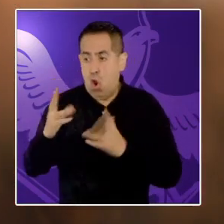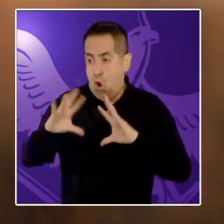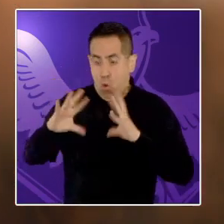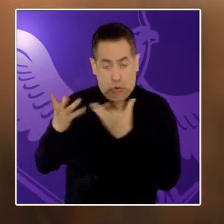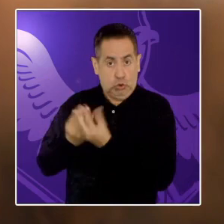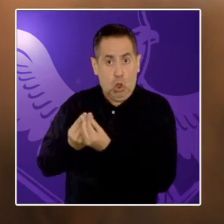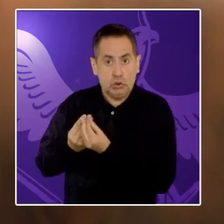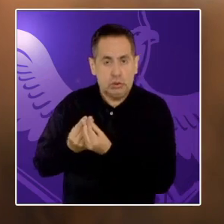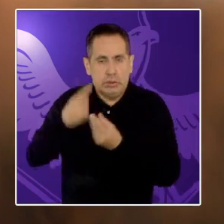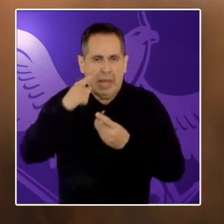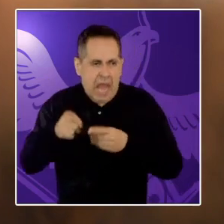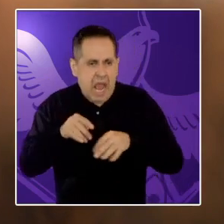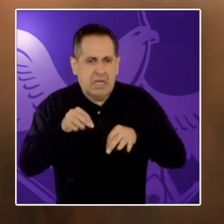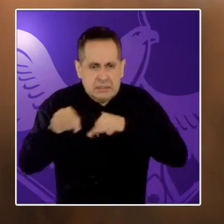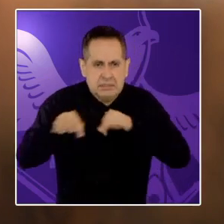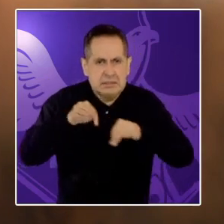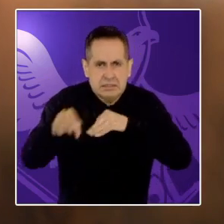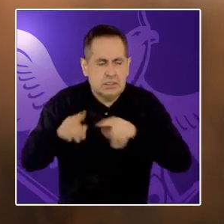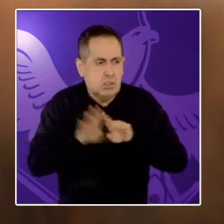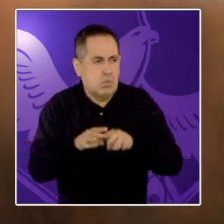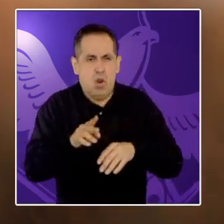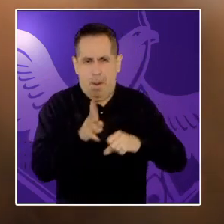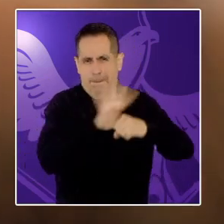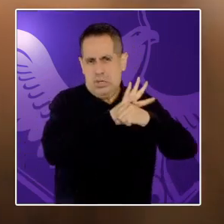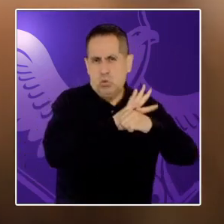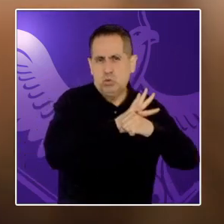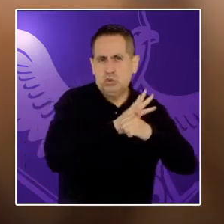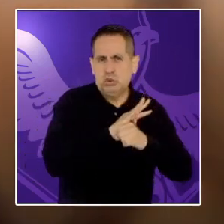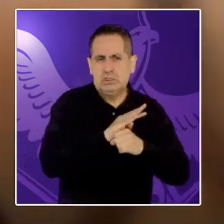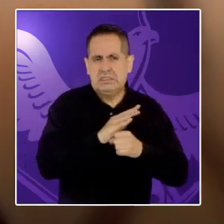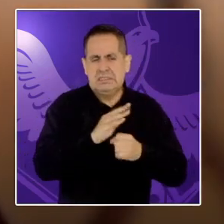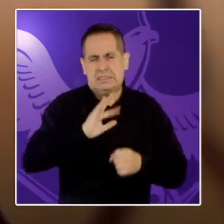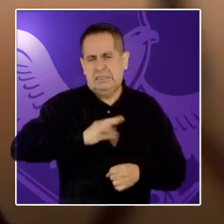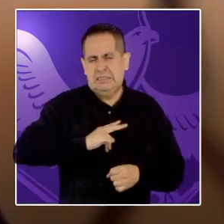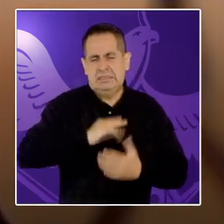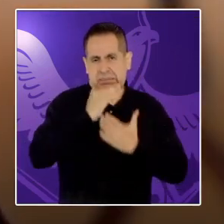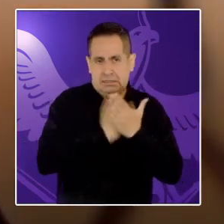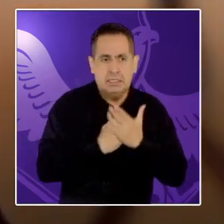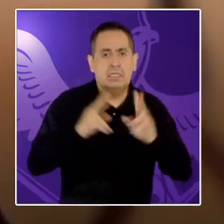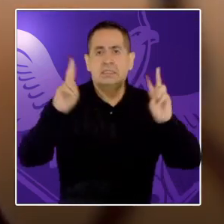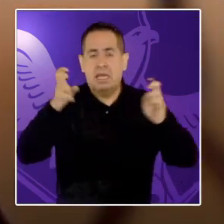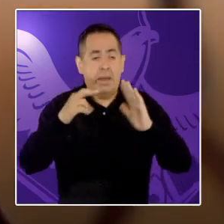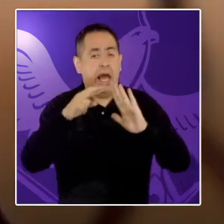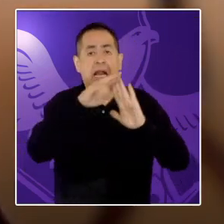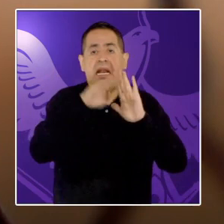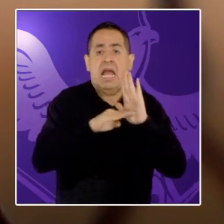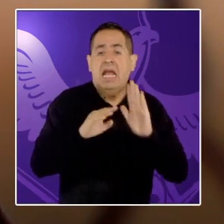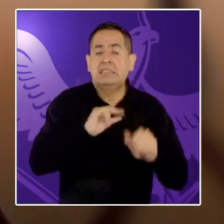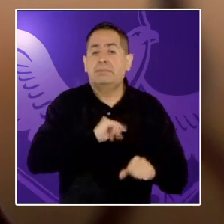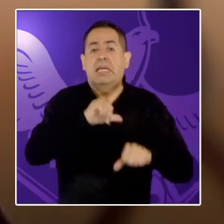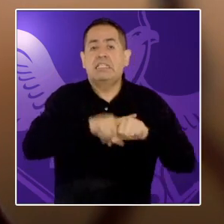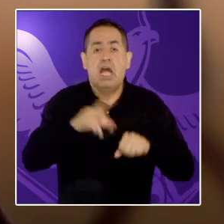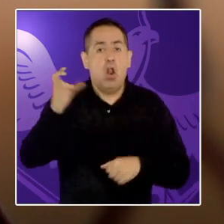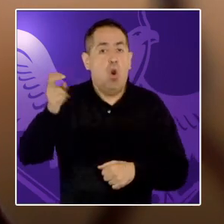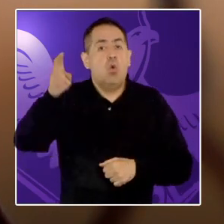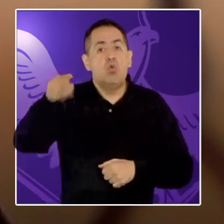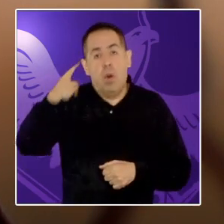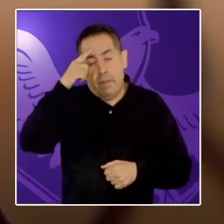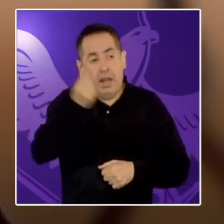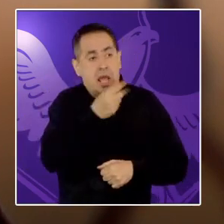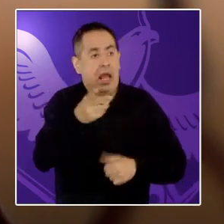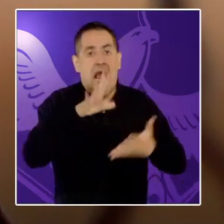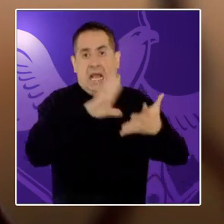Alto Comisionado, que se unieron para fortalecer las acciones contra este virus y crearon un documento que son los